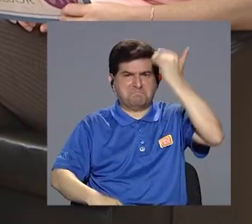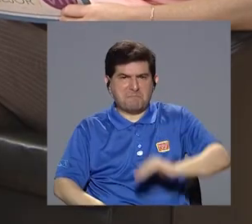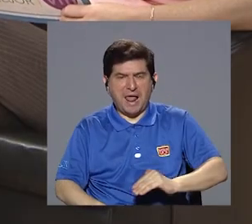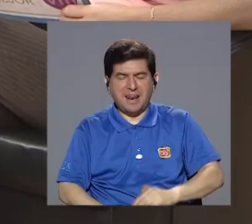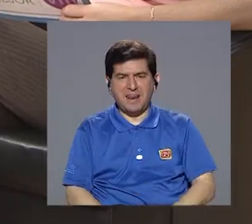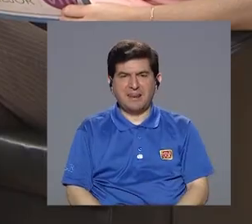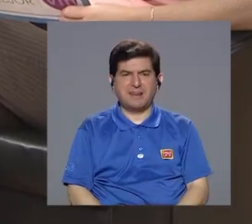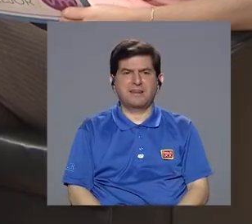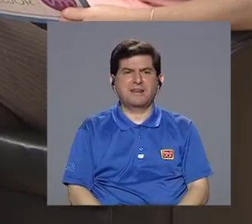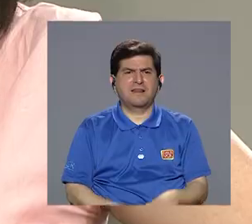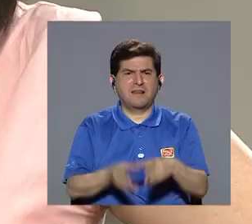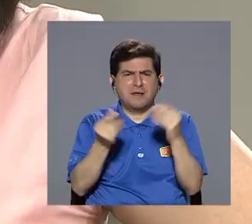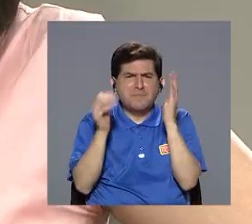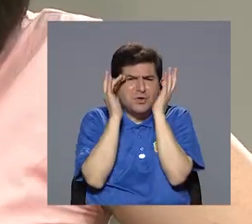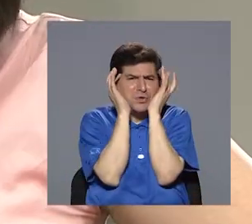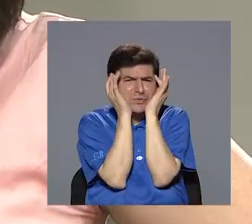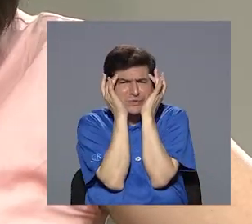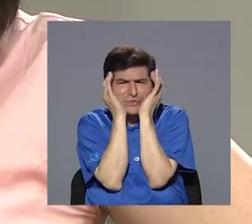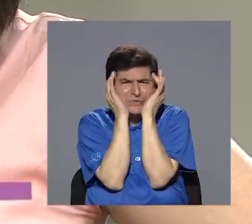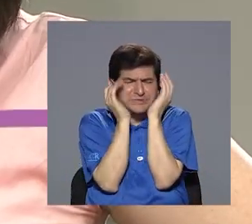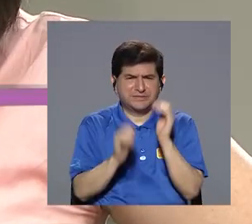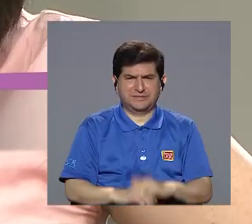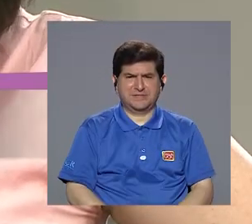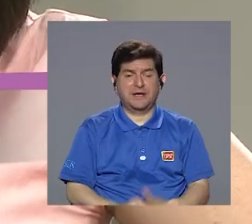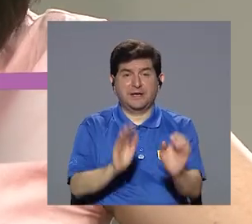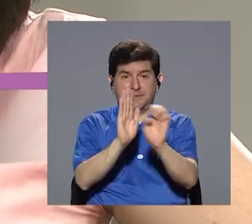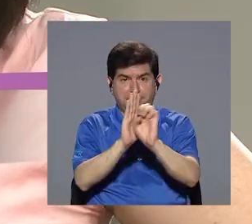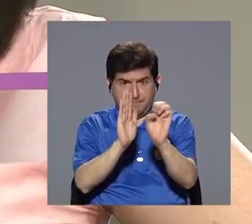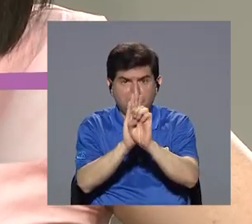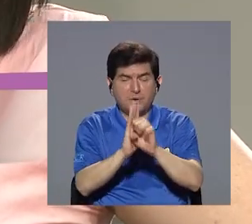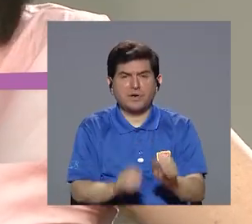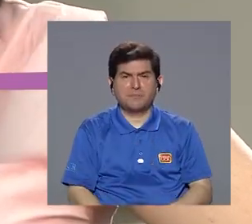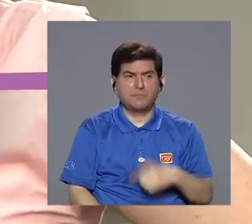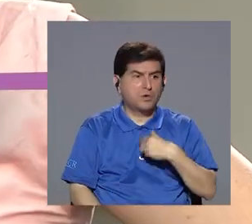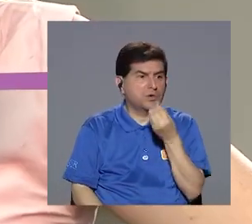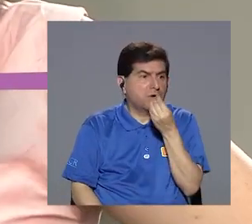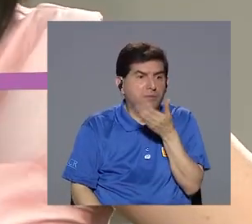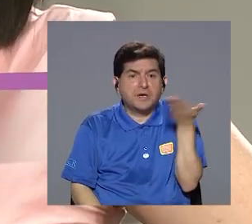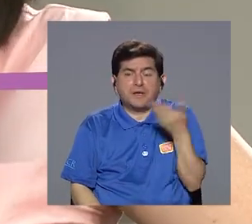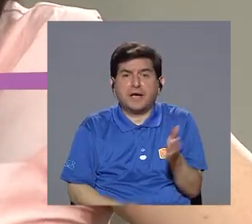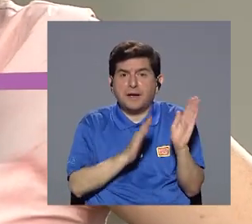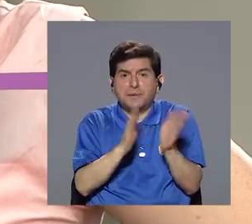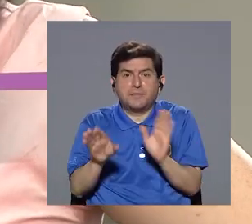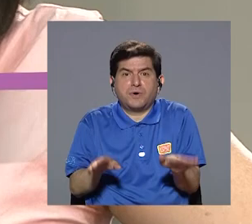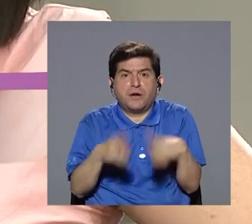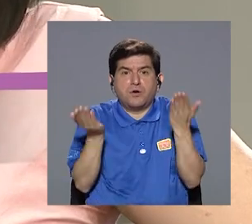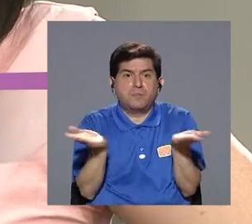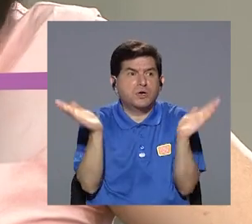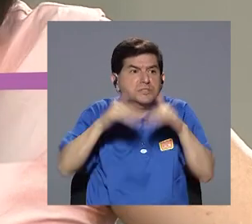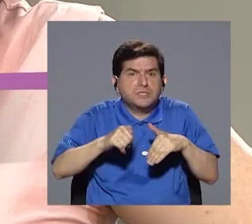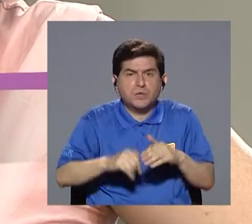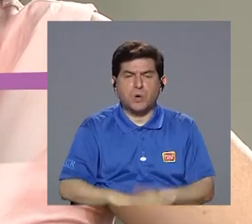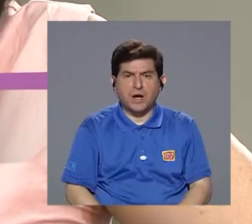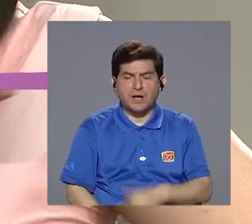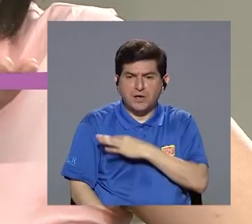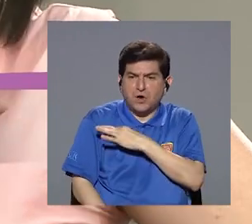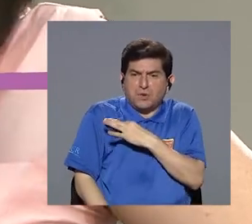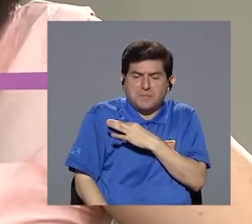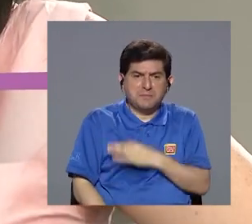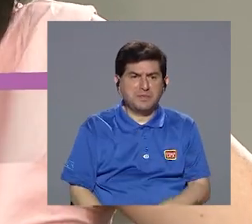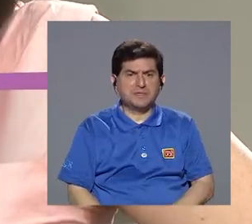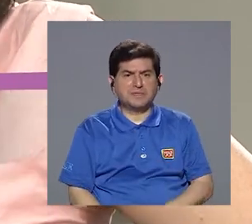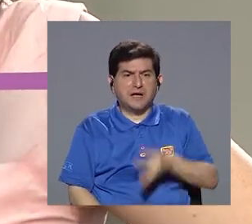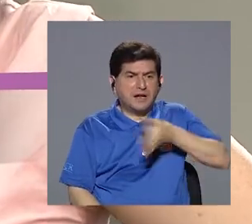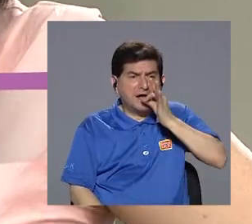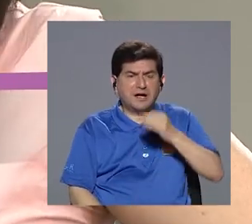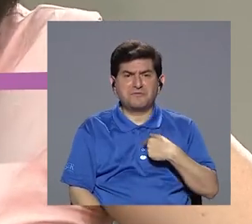mal. ¿Y les produce ansiedad? Por ejemplo, de ¿qué voy a comer? ¿Cómo me lo preparo? Si no hay, o esto mismo, me invitaron a